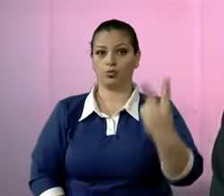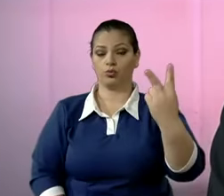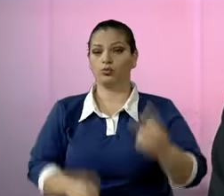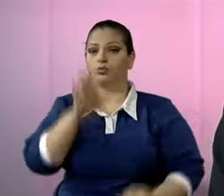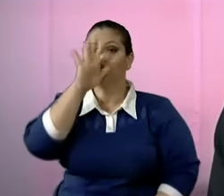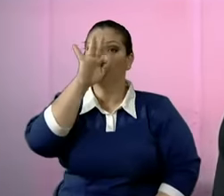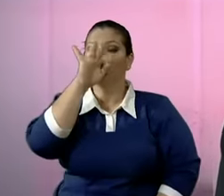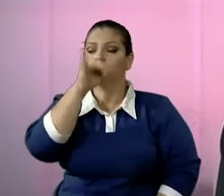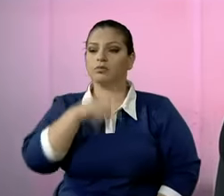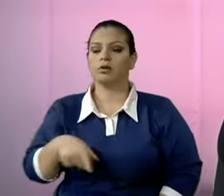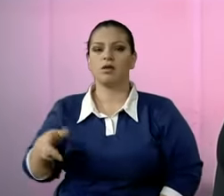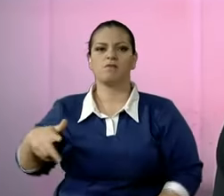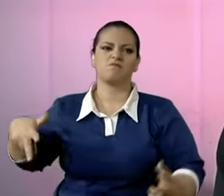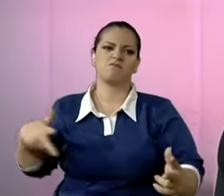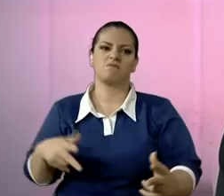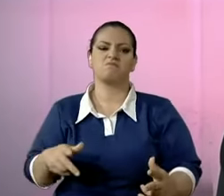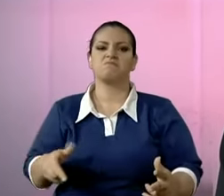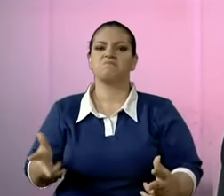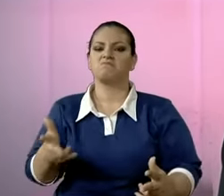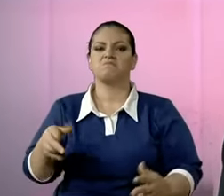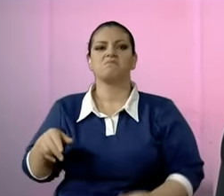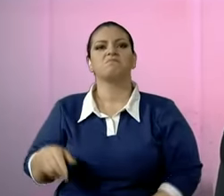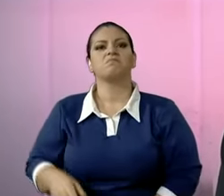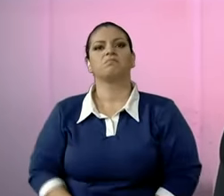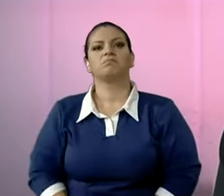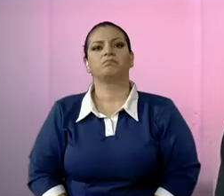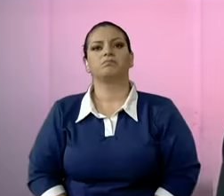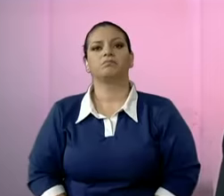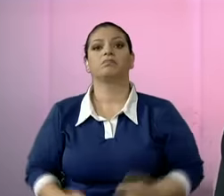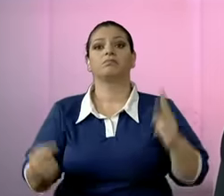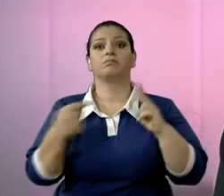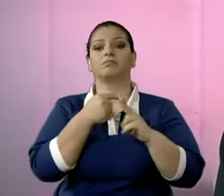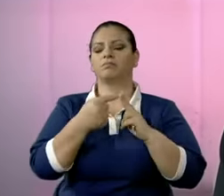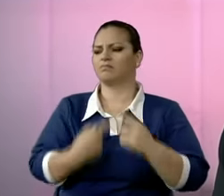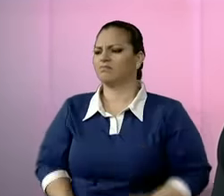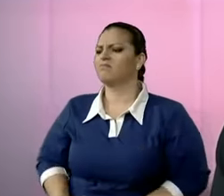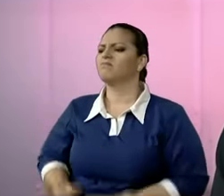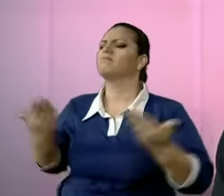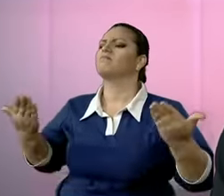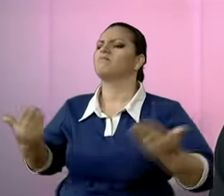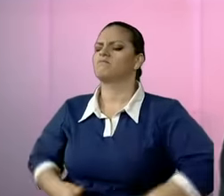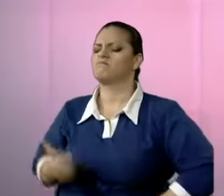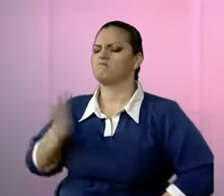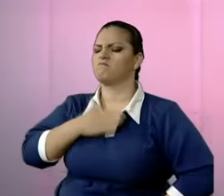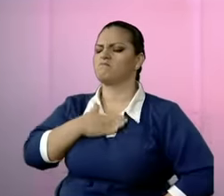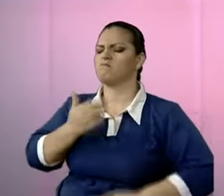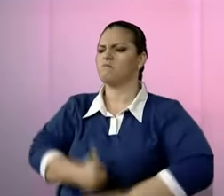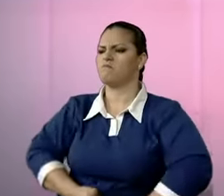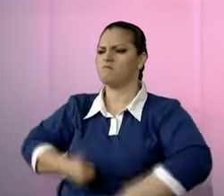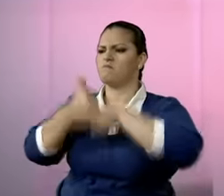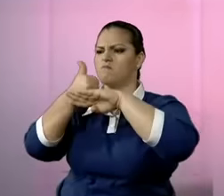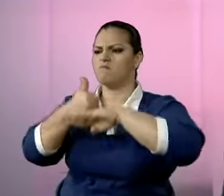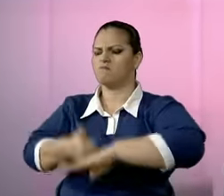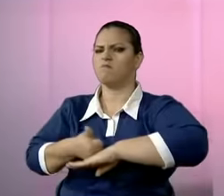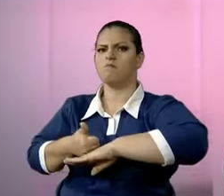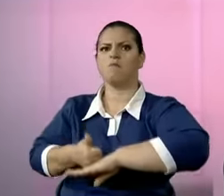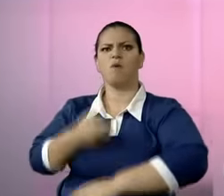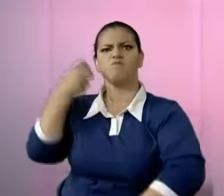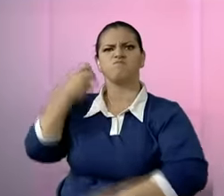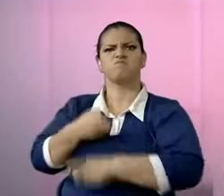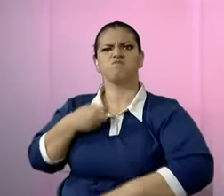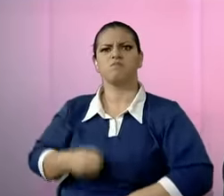que lo hicieron en defensa propia debido a que sufrieron abuso por parte de la autoridad. Veamos qué pasó y saquen ustedes sus